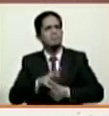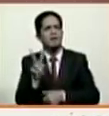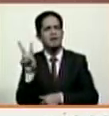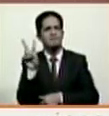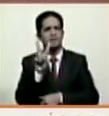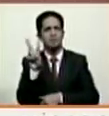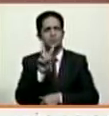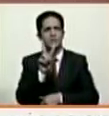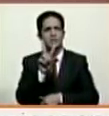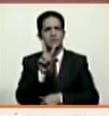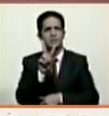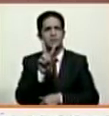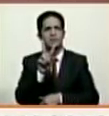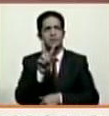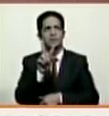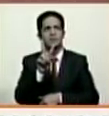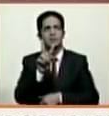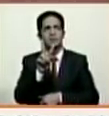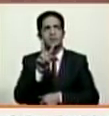venezolano, que